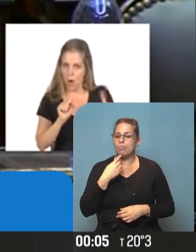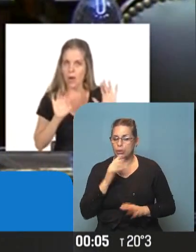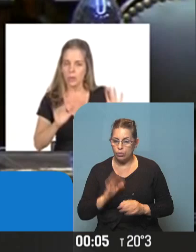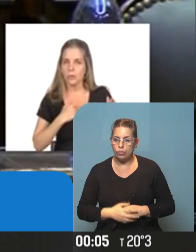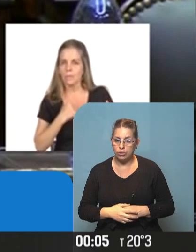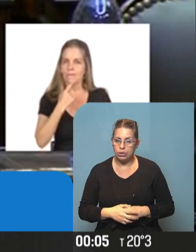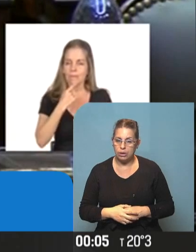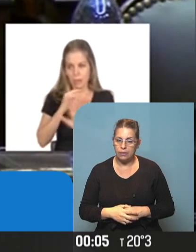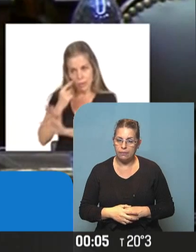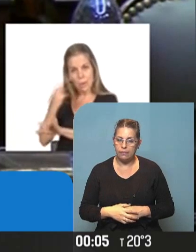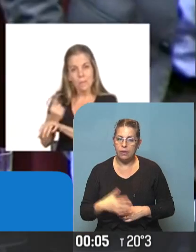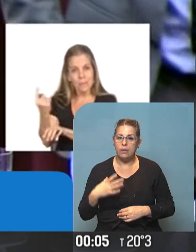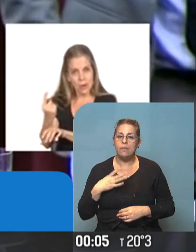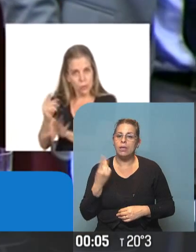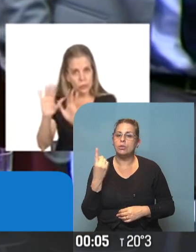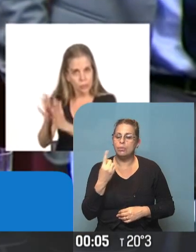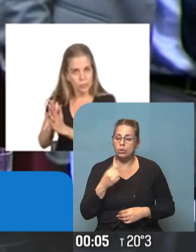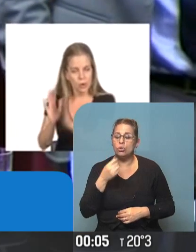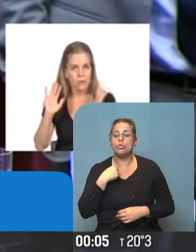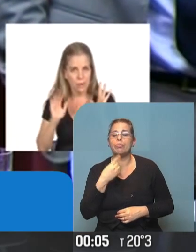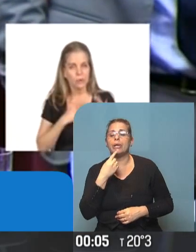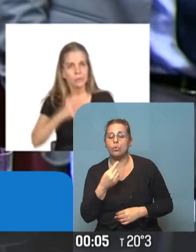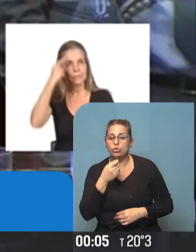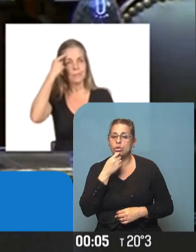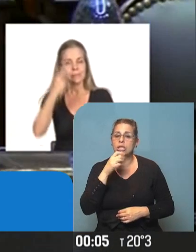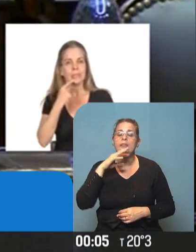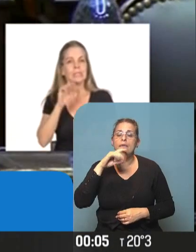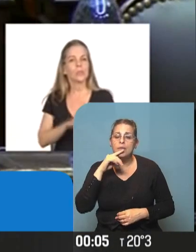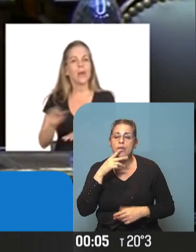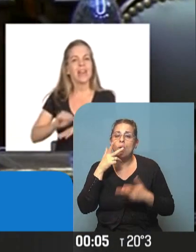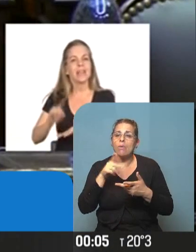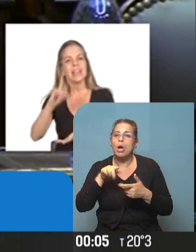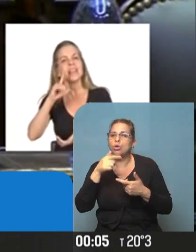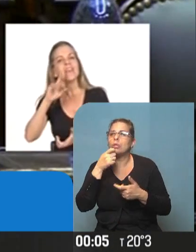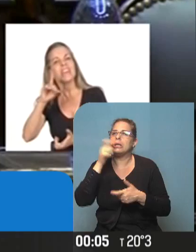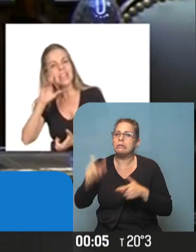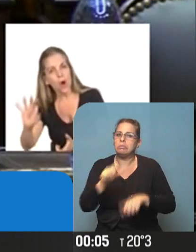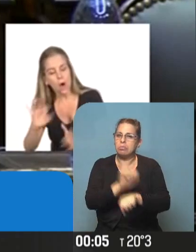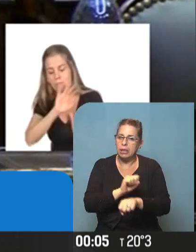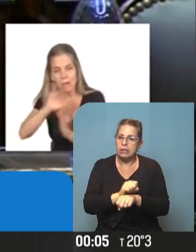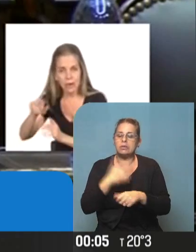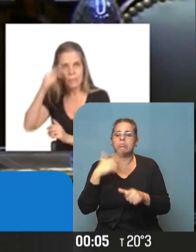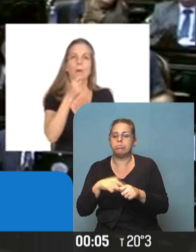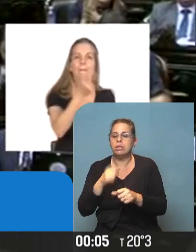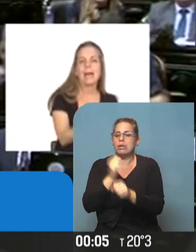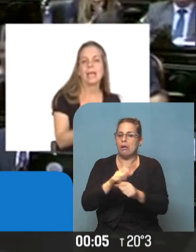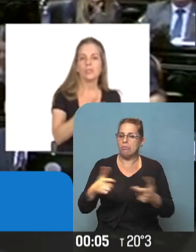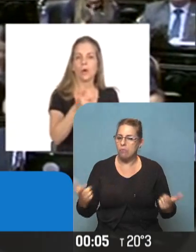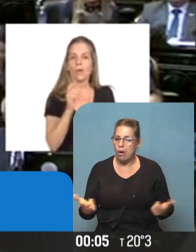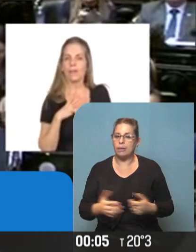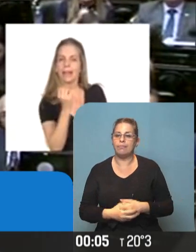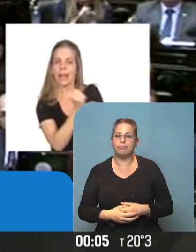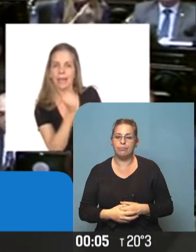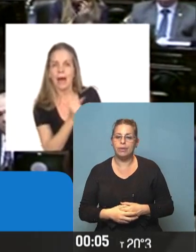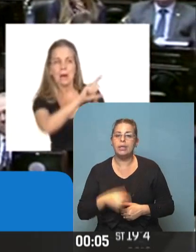si no se hablara Le queda un de minuto, Devido, diputada, por favor. Si no se hablara de Devido, si hablaríamos de los precios, de la inflación, de la falta de empleo. No quería